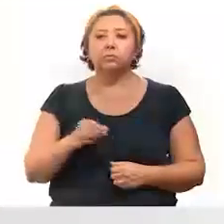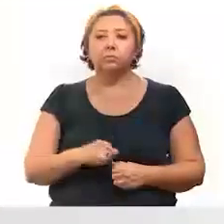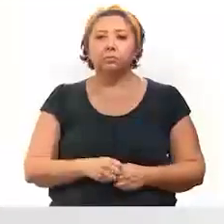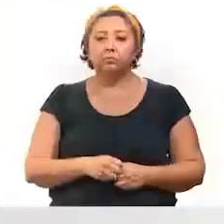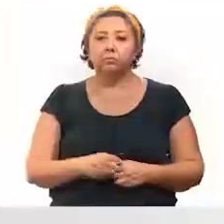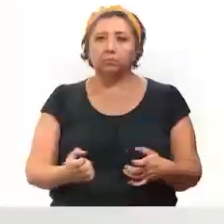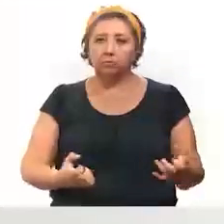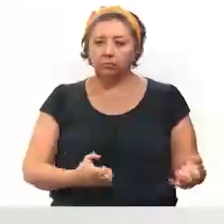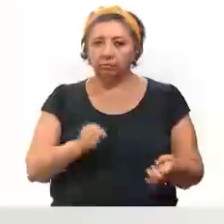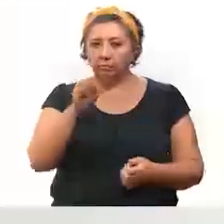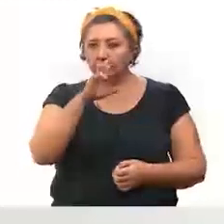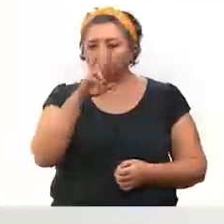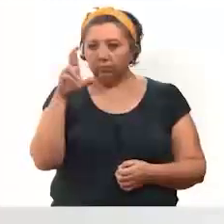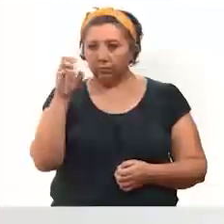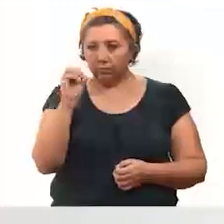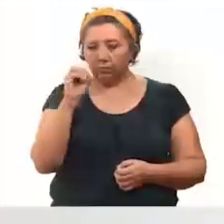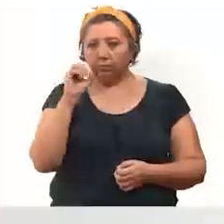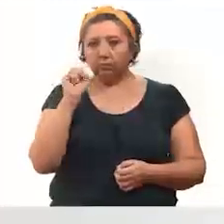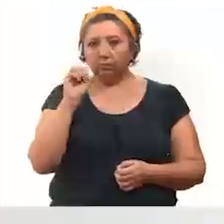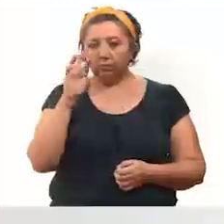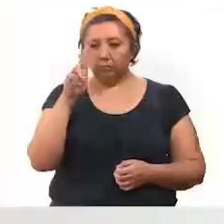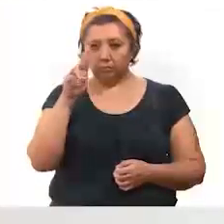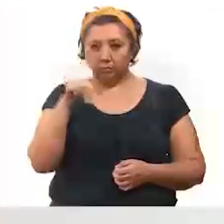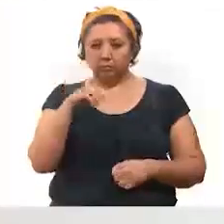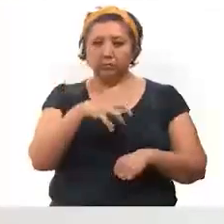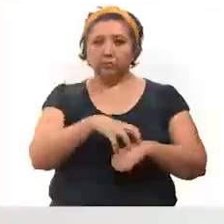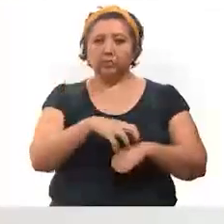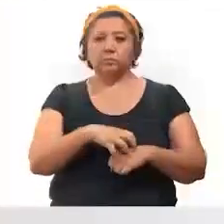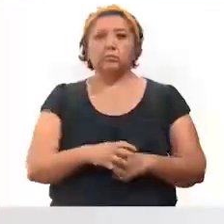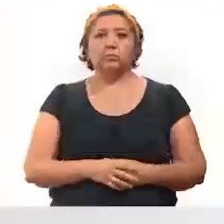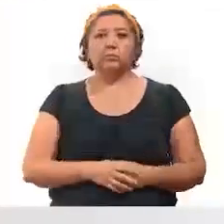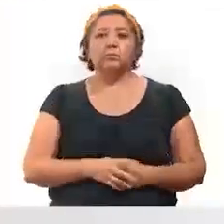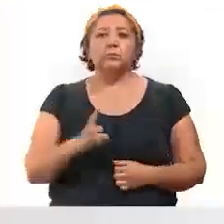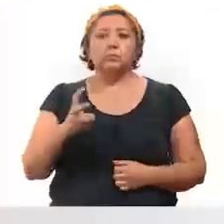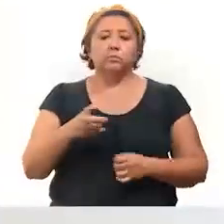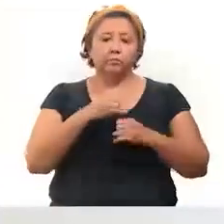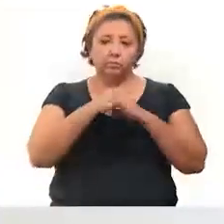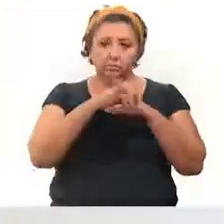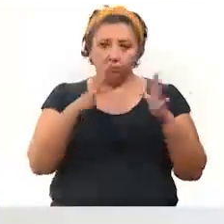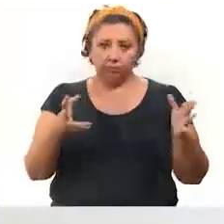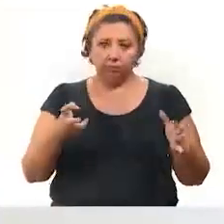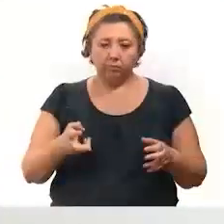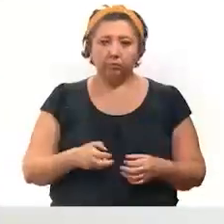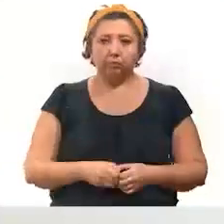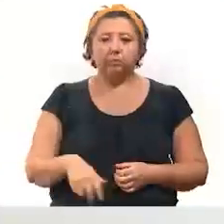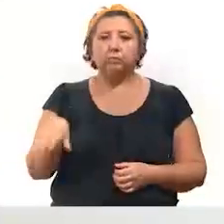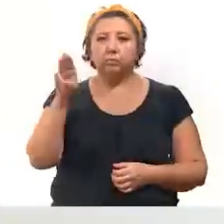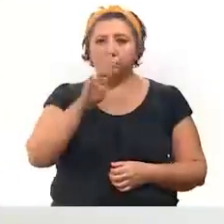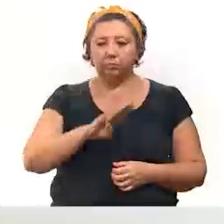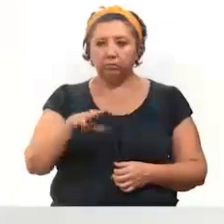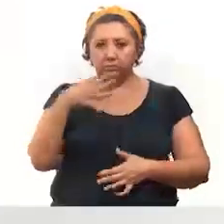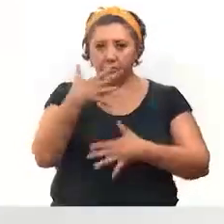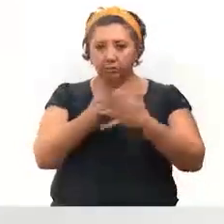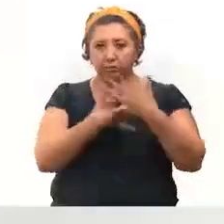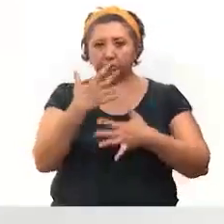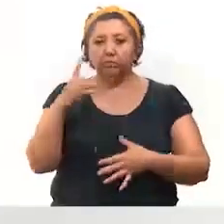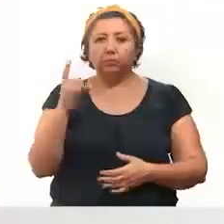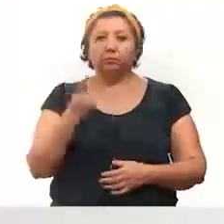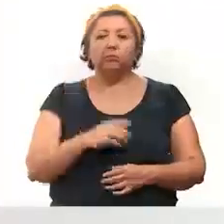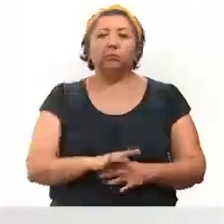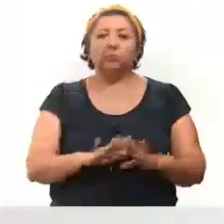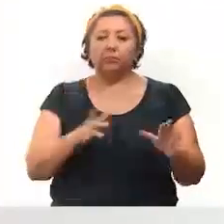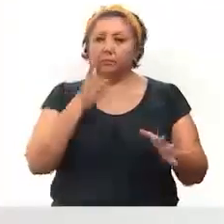el Multigimnasio Socorro Cerón de la Unidad Deportiva Cuculcán. Este es el parte médico de este miércoles 15 de